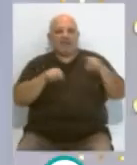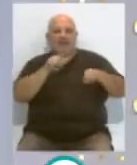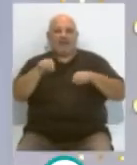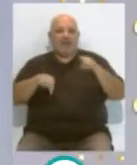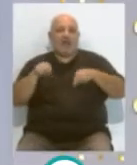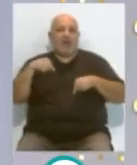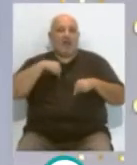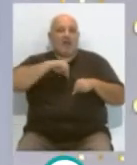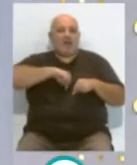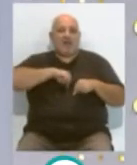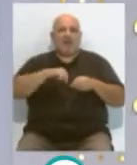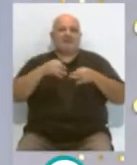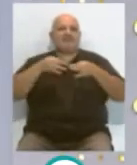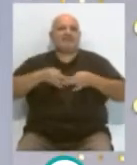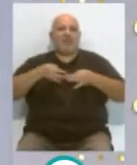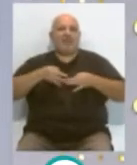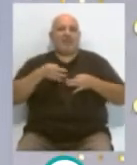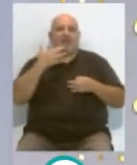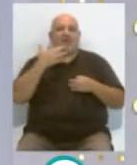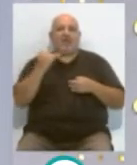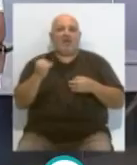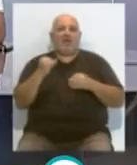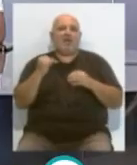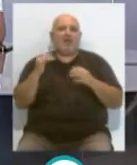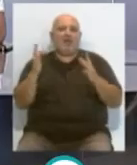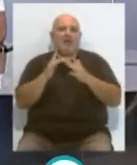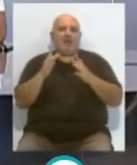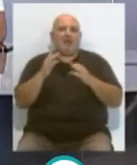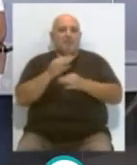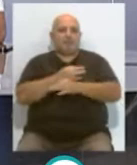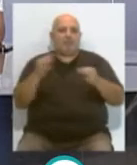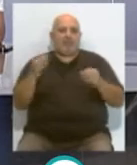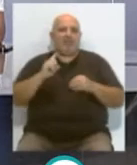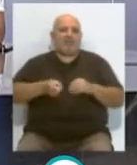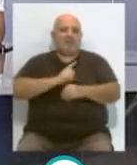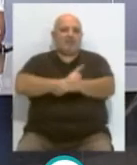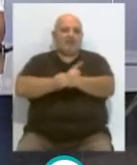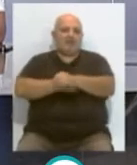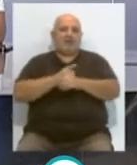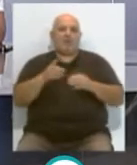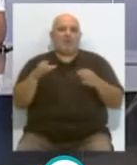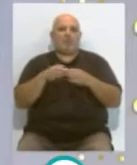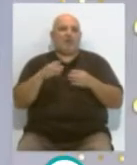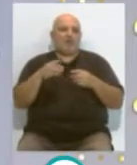cual. A mí me da mucha seguridad el hecho de que exista esa comunión, ese hilo directo entre dirección deportiva y